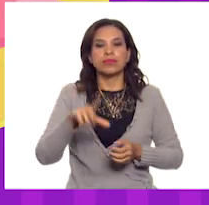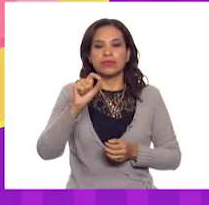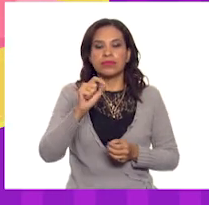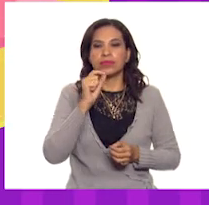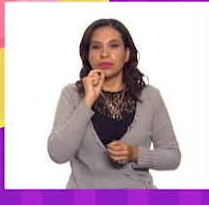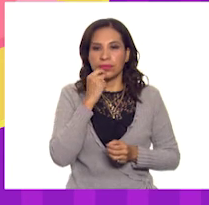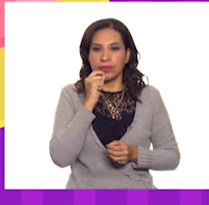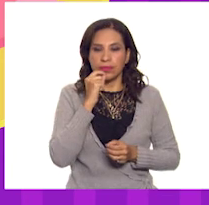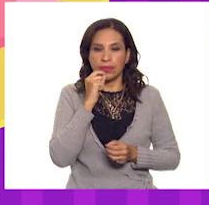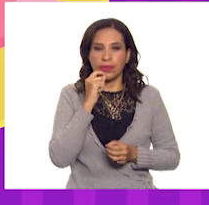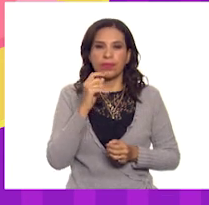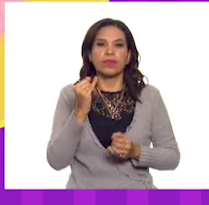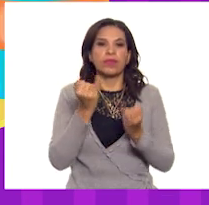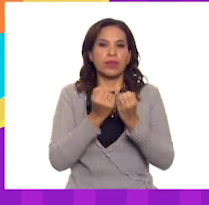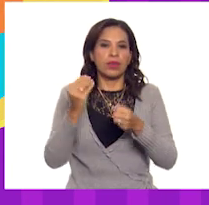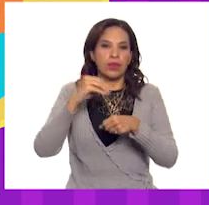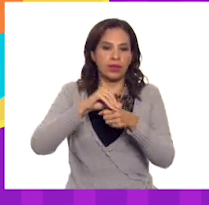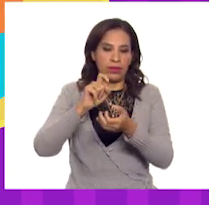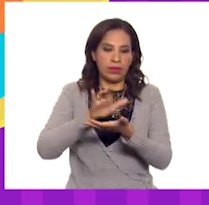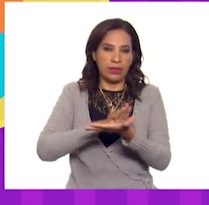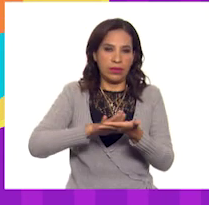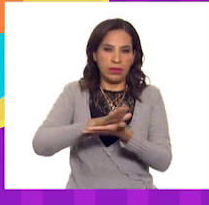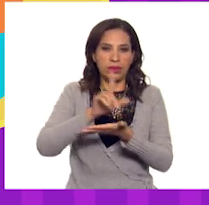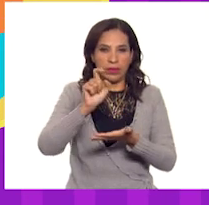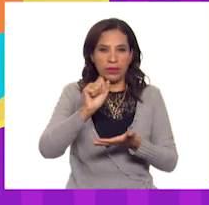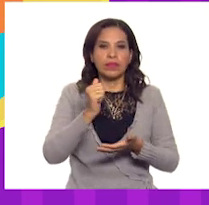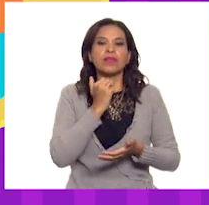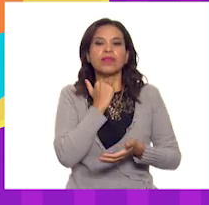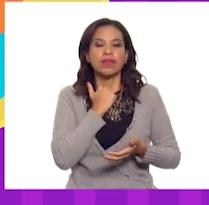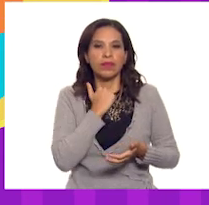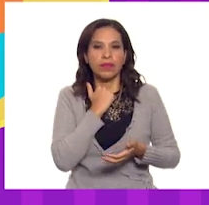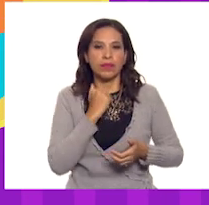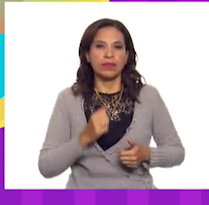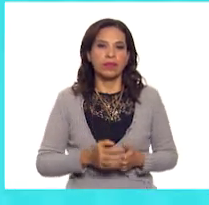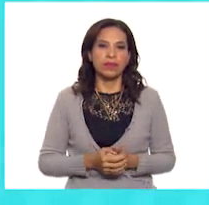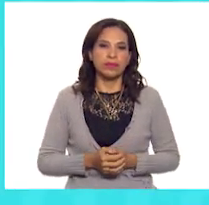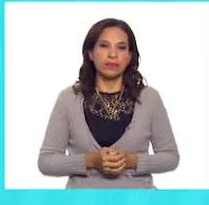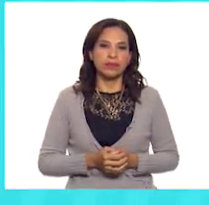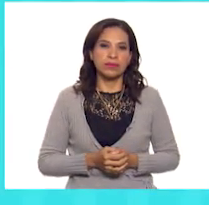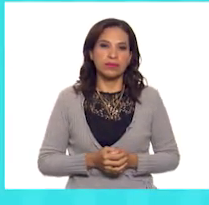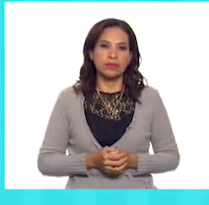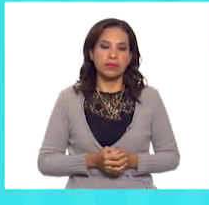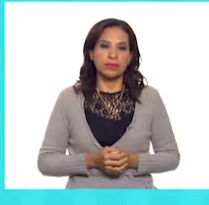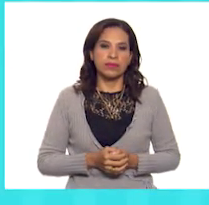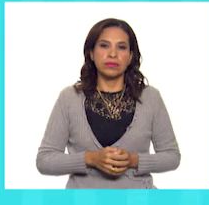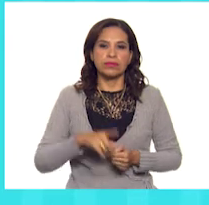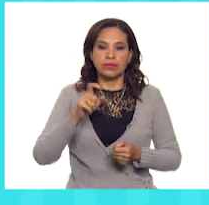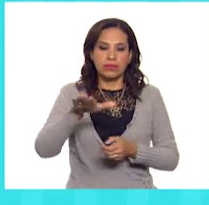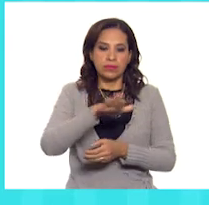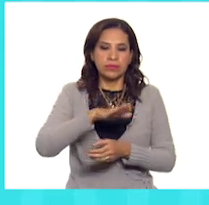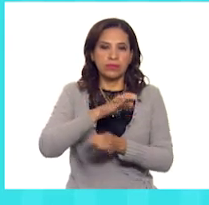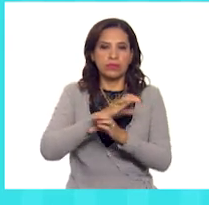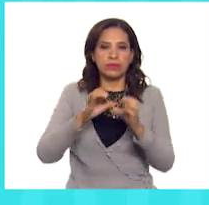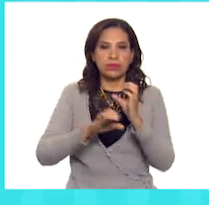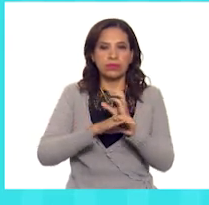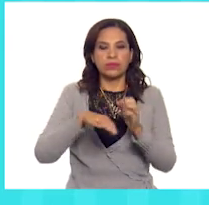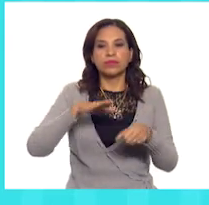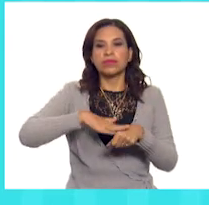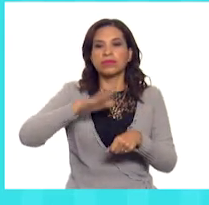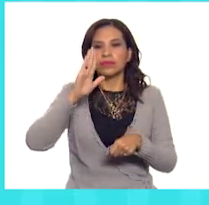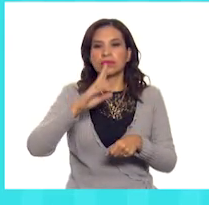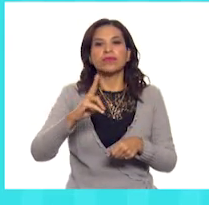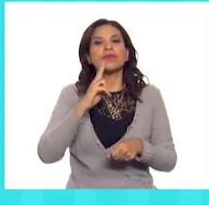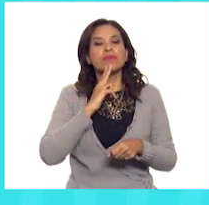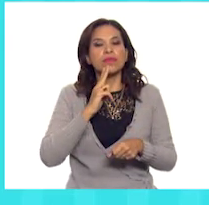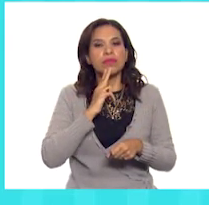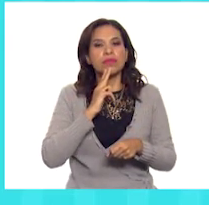durante 20 segundos o aplica desinfectante a base de agua y alcohol. Desinfecta las superficies de los objetos que